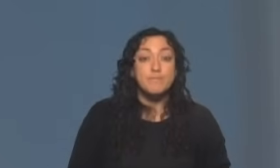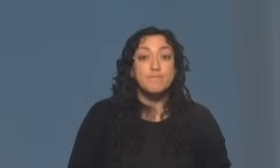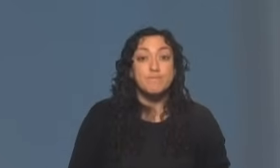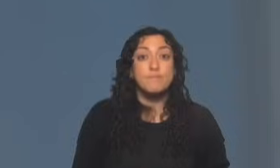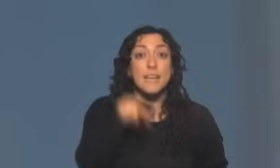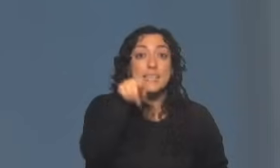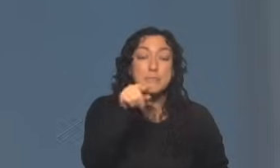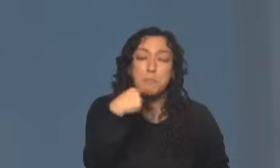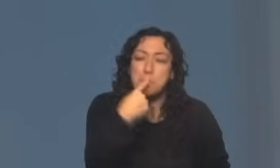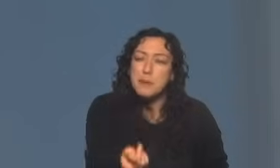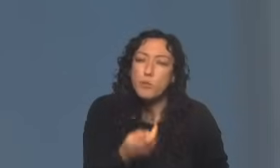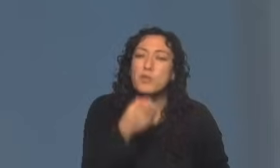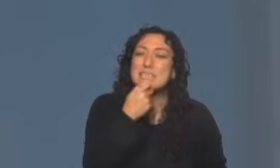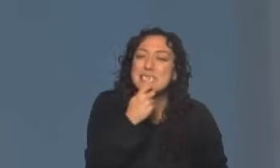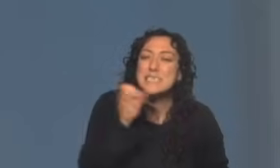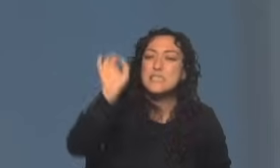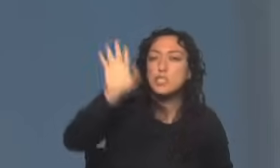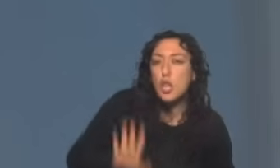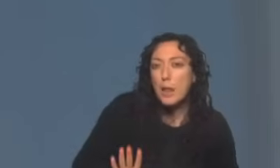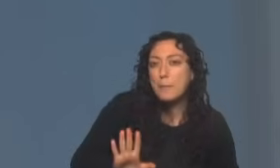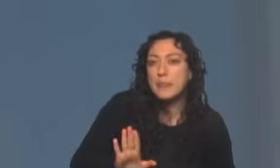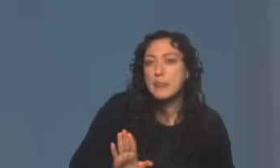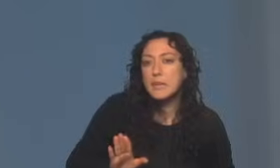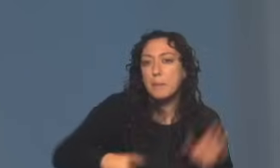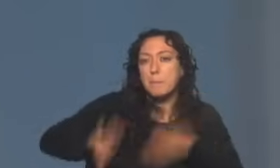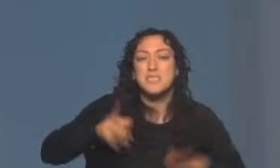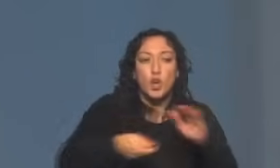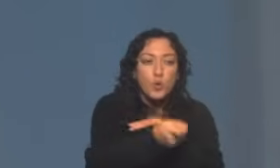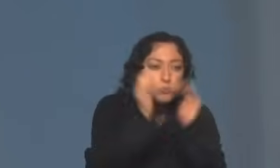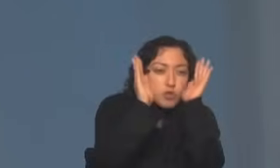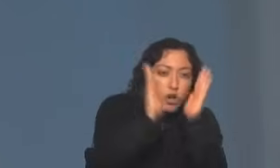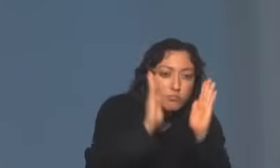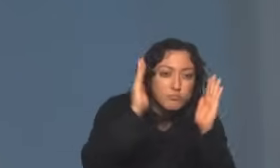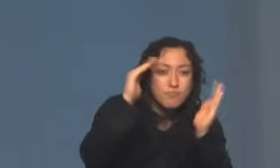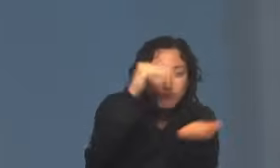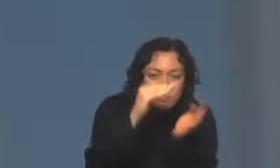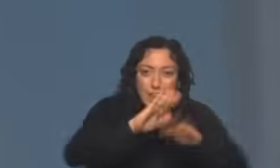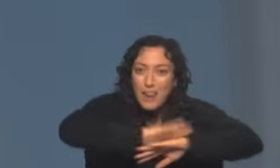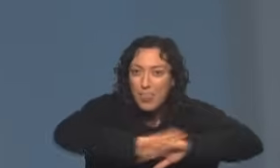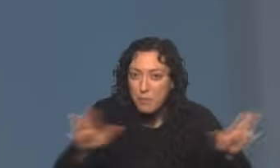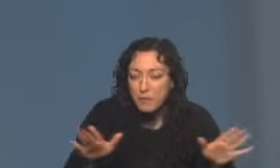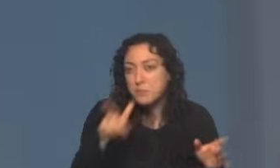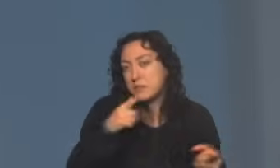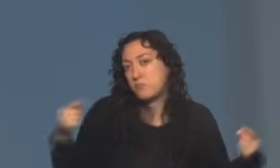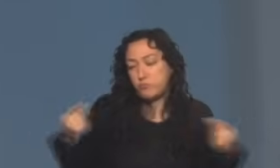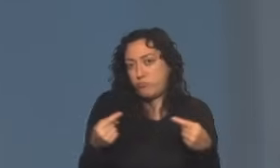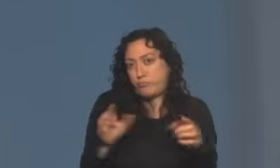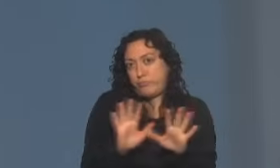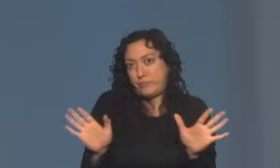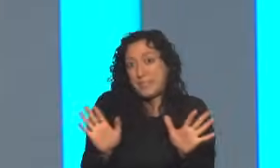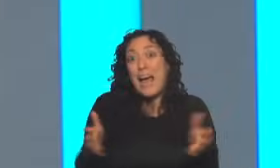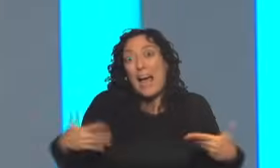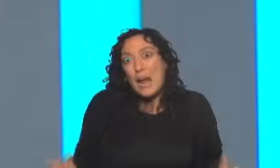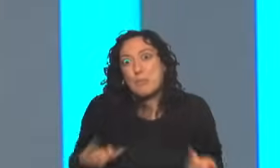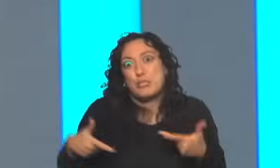La pregunta es si solamente ponemos el ojo en la corrupción, nos parece esto una paradoja, ¿cierto? Claro, si la